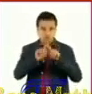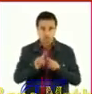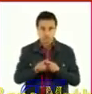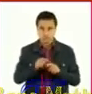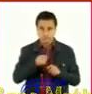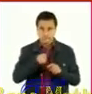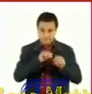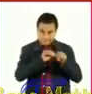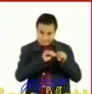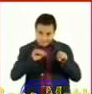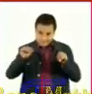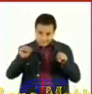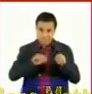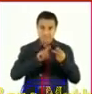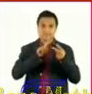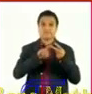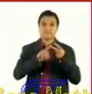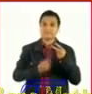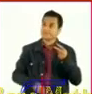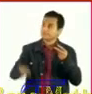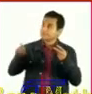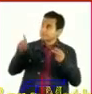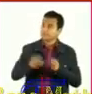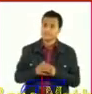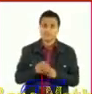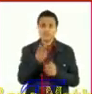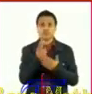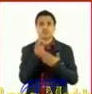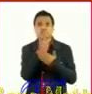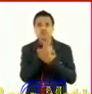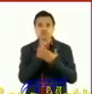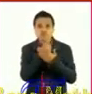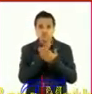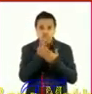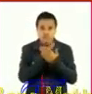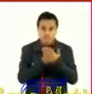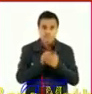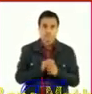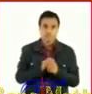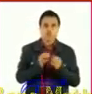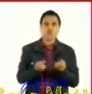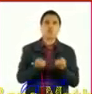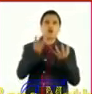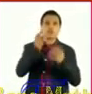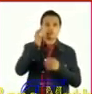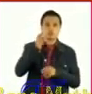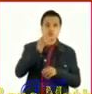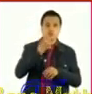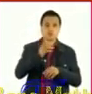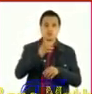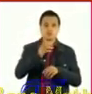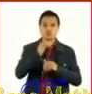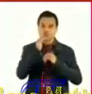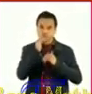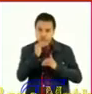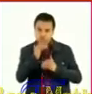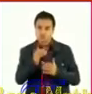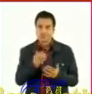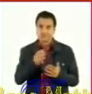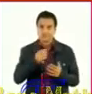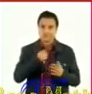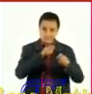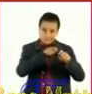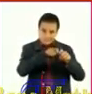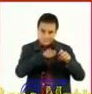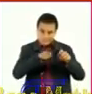recortar. Trazos de acuerdo a las medidas que se requieran y marcar líneas donde va el corte con